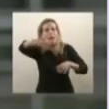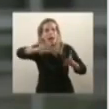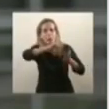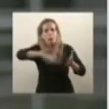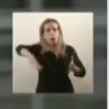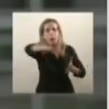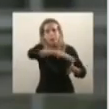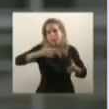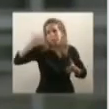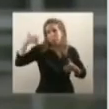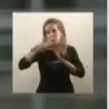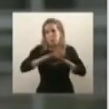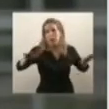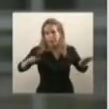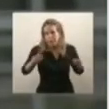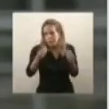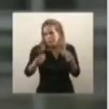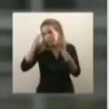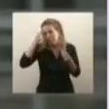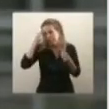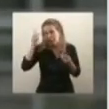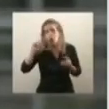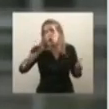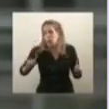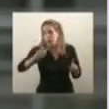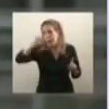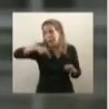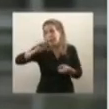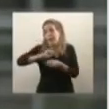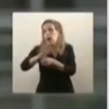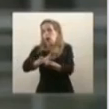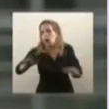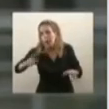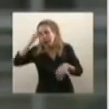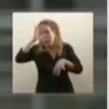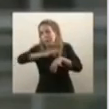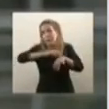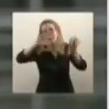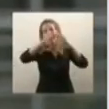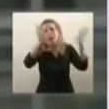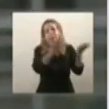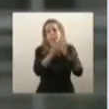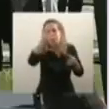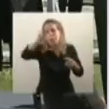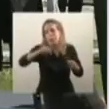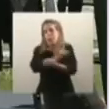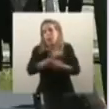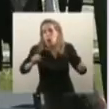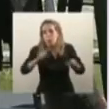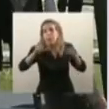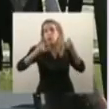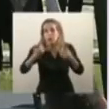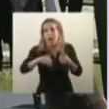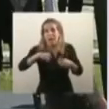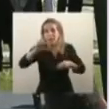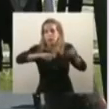te dice que se recupere la confianza en el peso y que el blue no siga corriendo. Vos necesitas un plan antes que una devaluación.